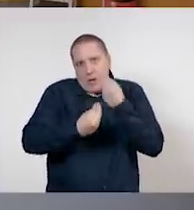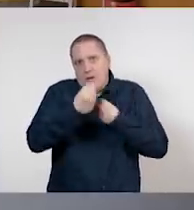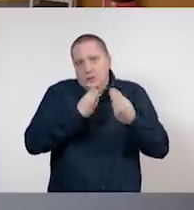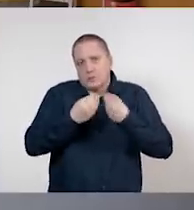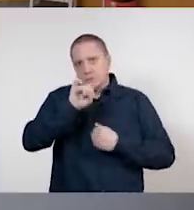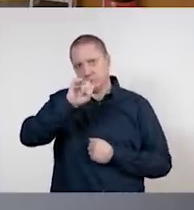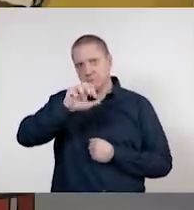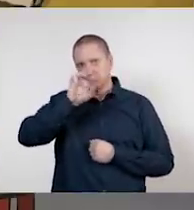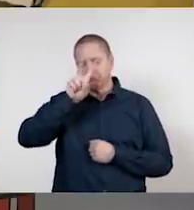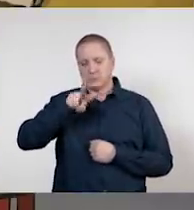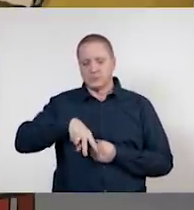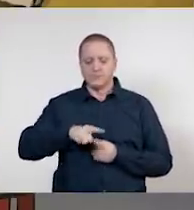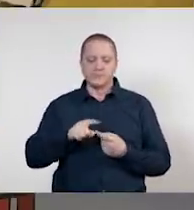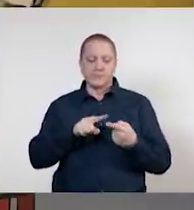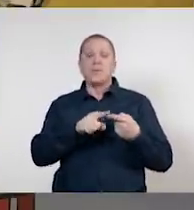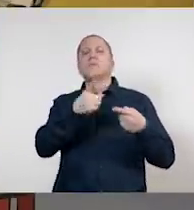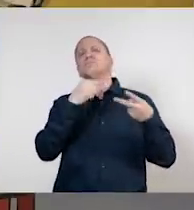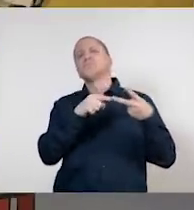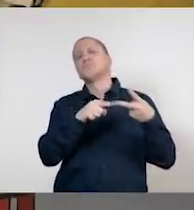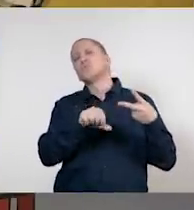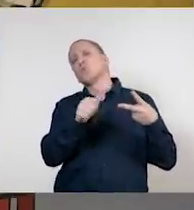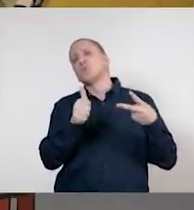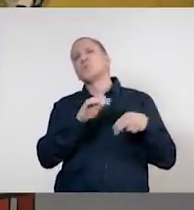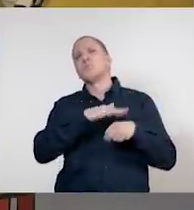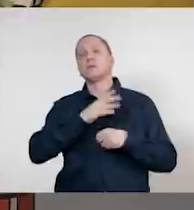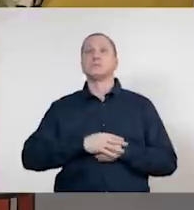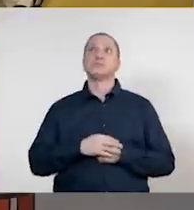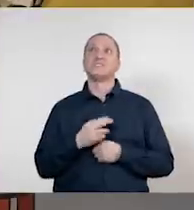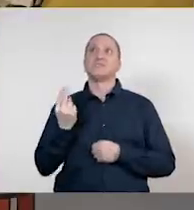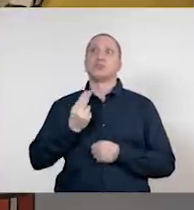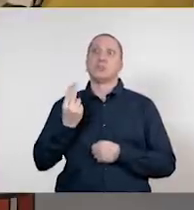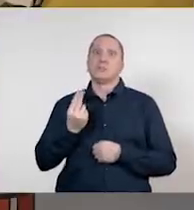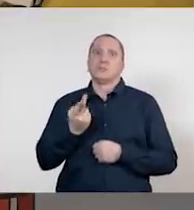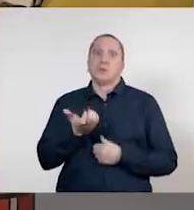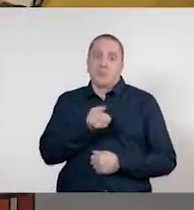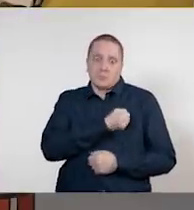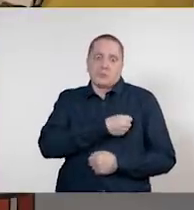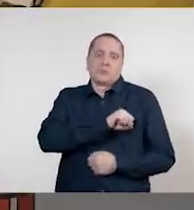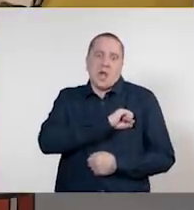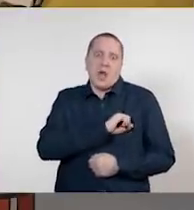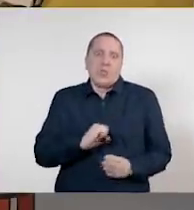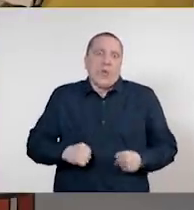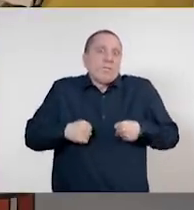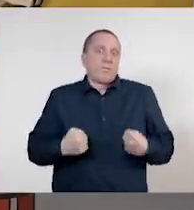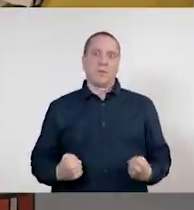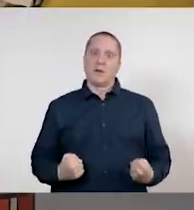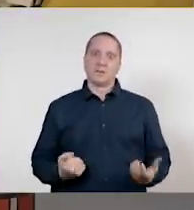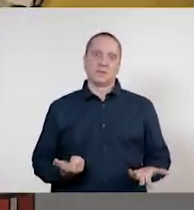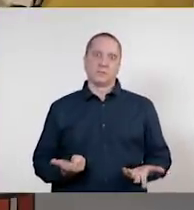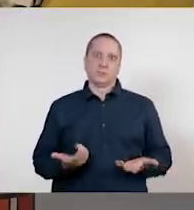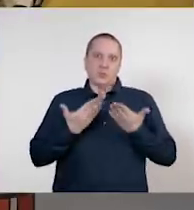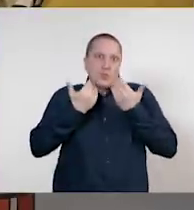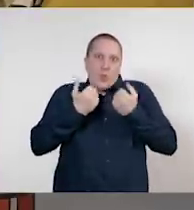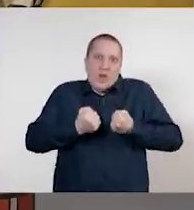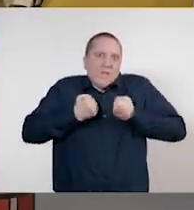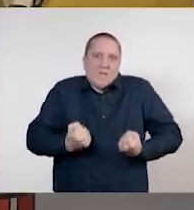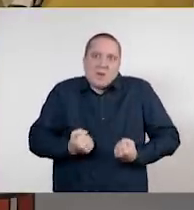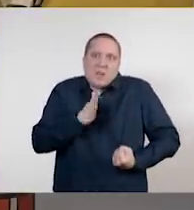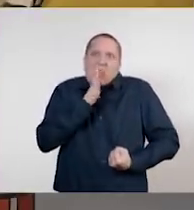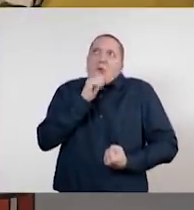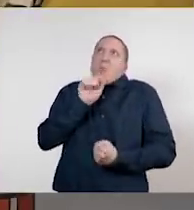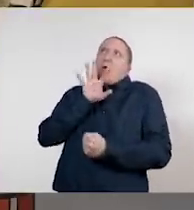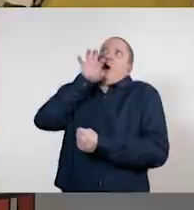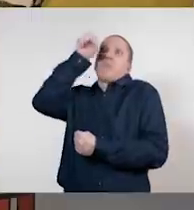¿Qué más, Coral? Pues necesitaríamos estar sanos, fuertes, porque sin eso tampoco podríamos